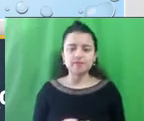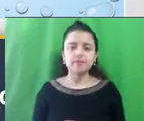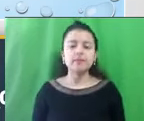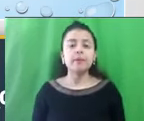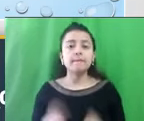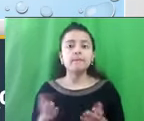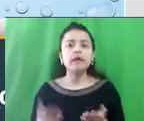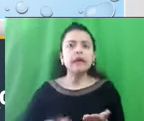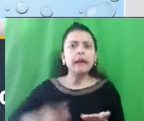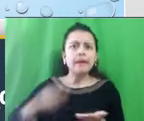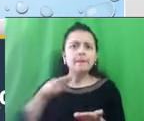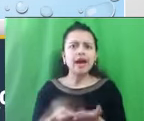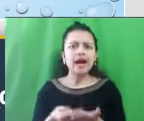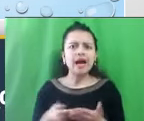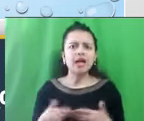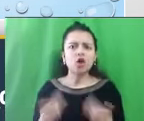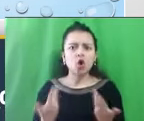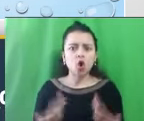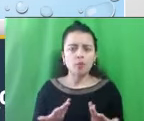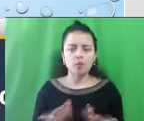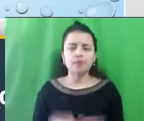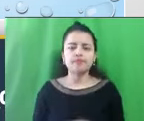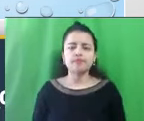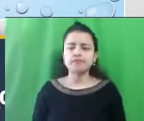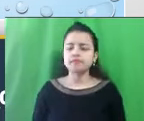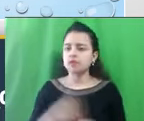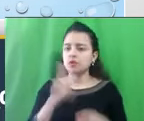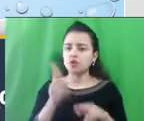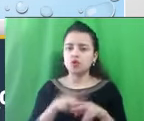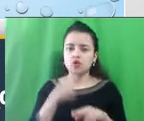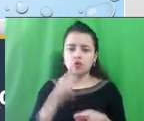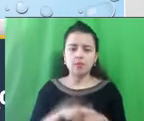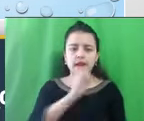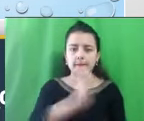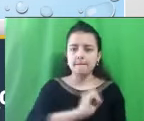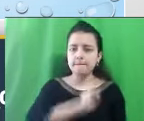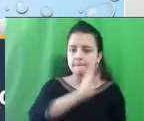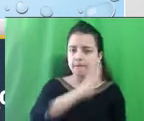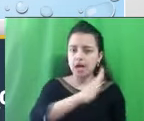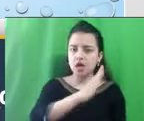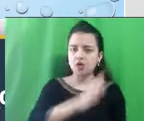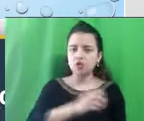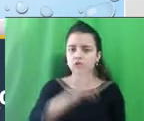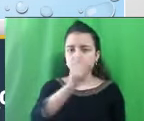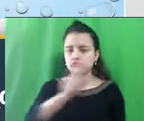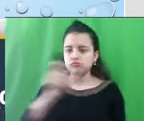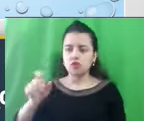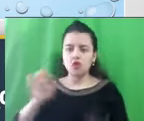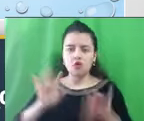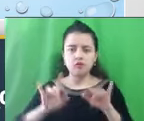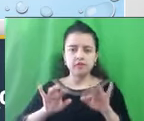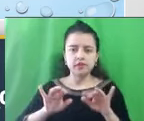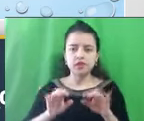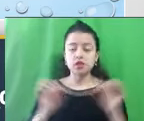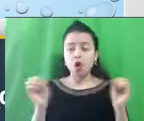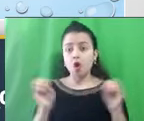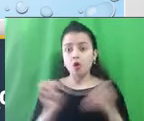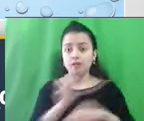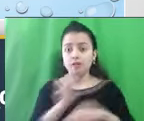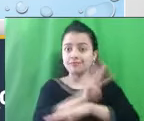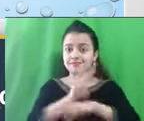haciendo el recaudo con todos nuestros corresponsales y los bancos autorizados, y tenemos activa en nuestra página web el pago